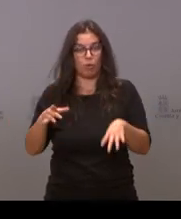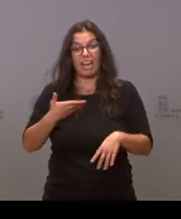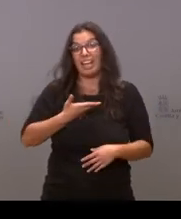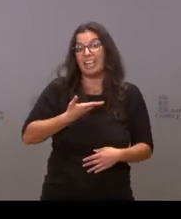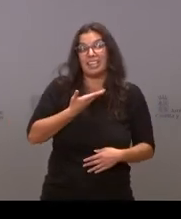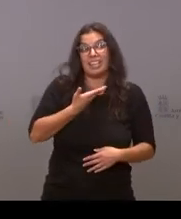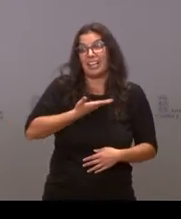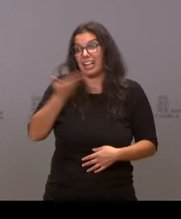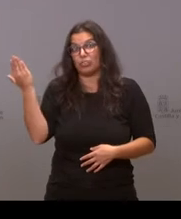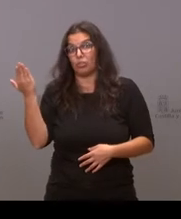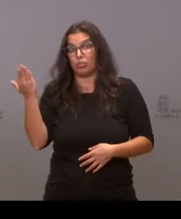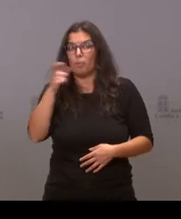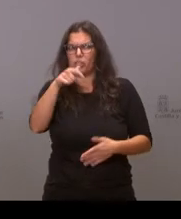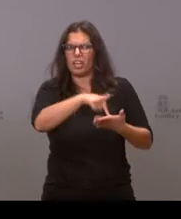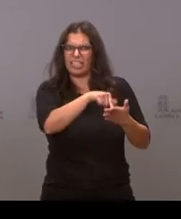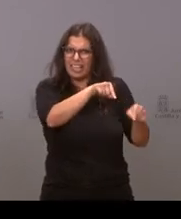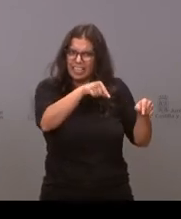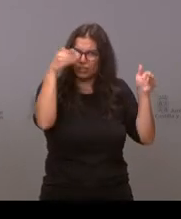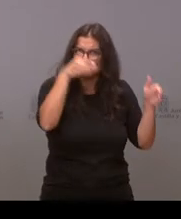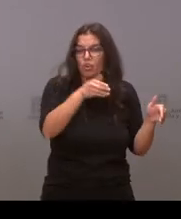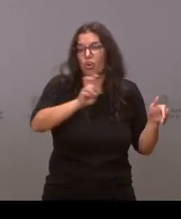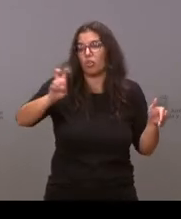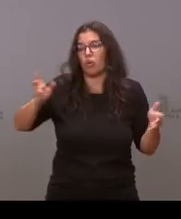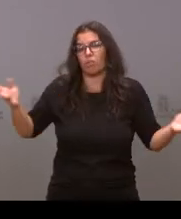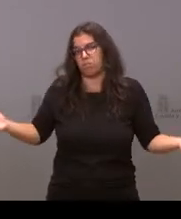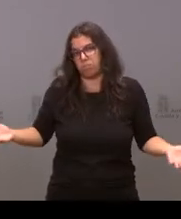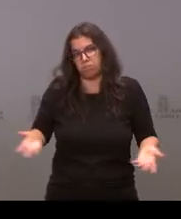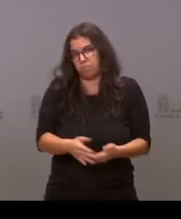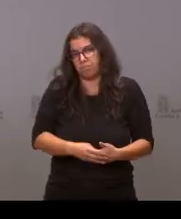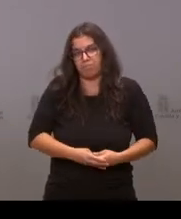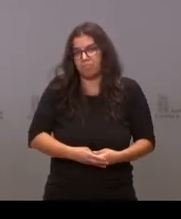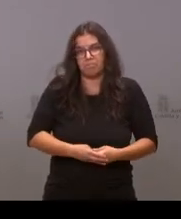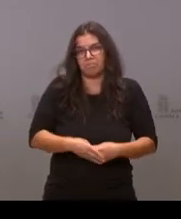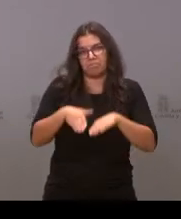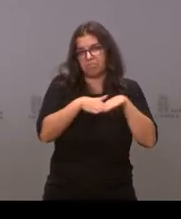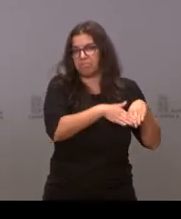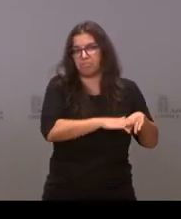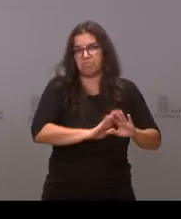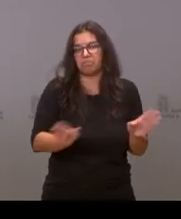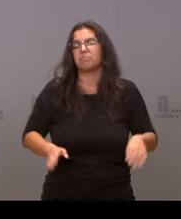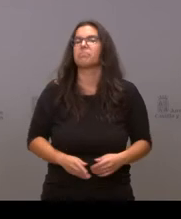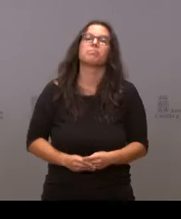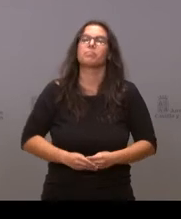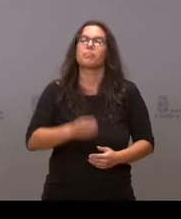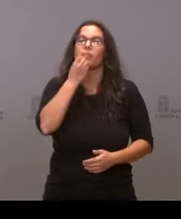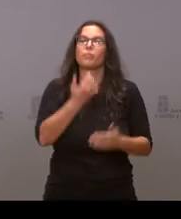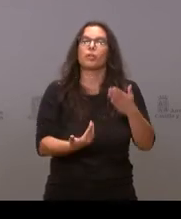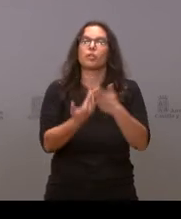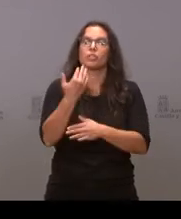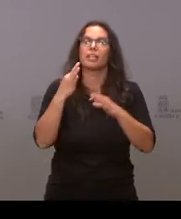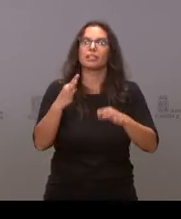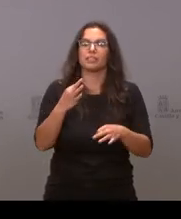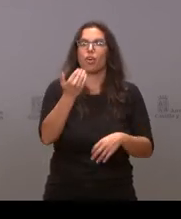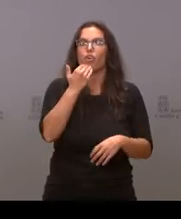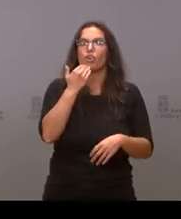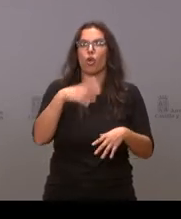demás a permitir que lo deje a un lado buenos días manuel ramón del correo de